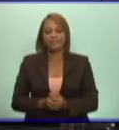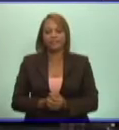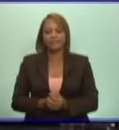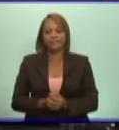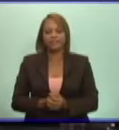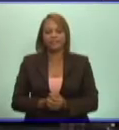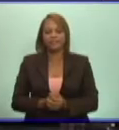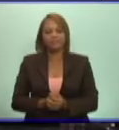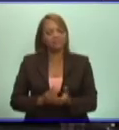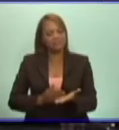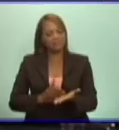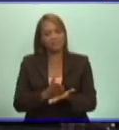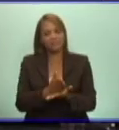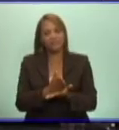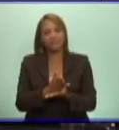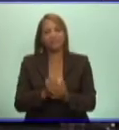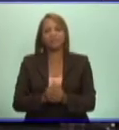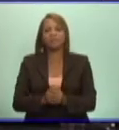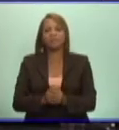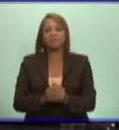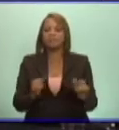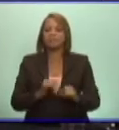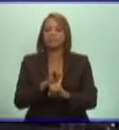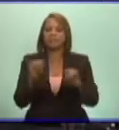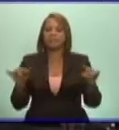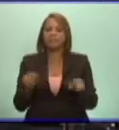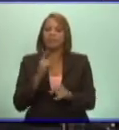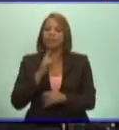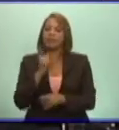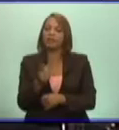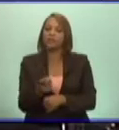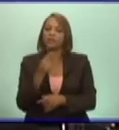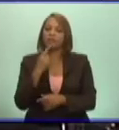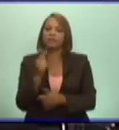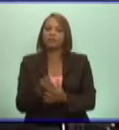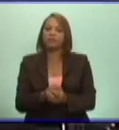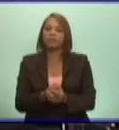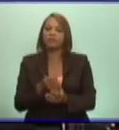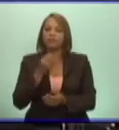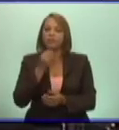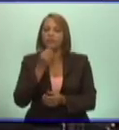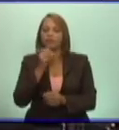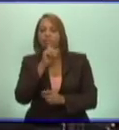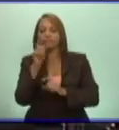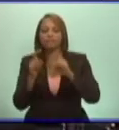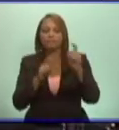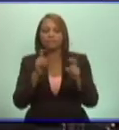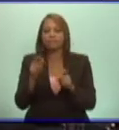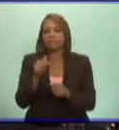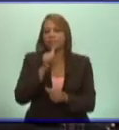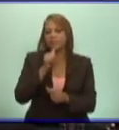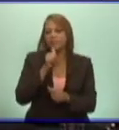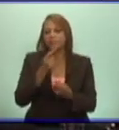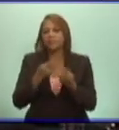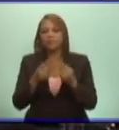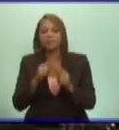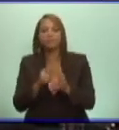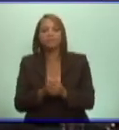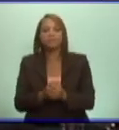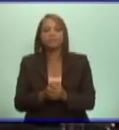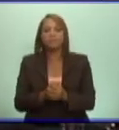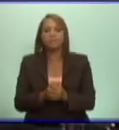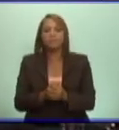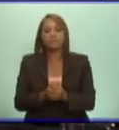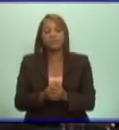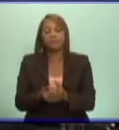Y seguimos, por supuesto, en este panel informativo para que usted también tenga la mayor cantidad de pormenores en torno, si es que acaba de incorporarse